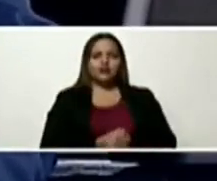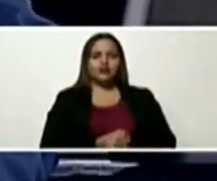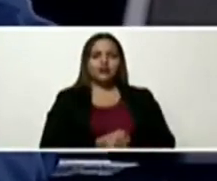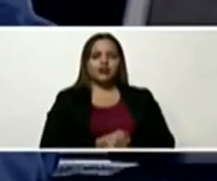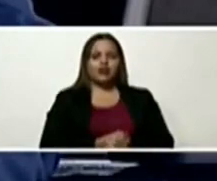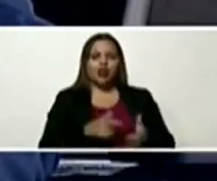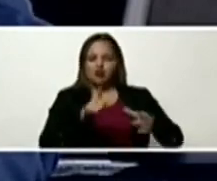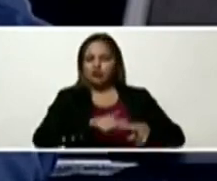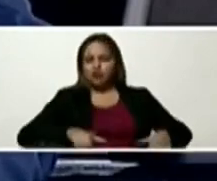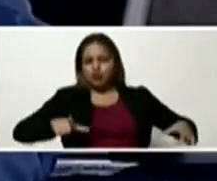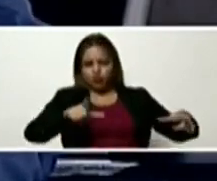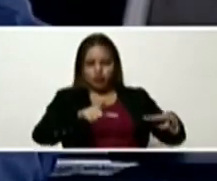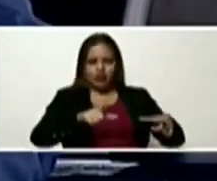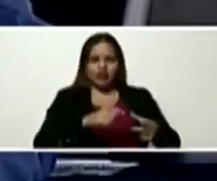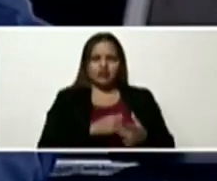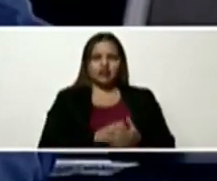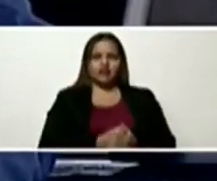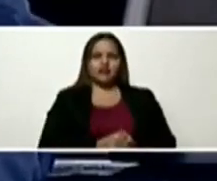un recinto que